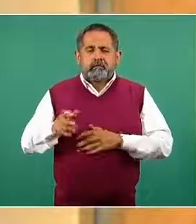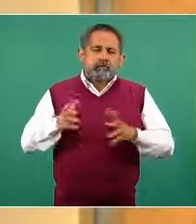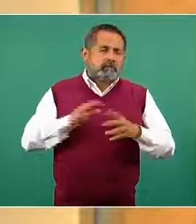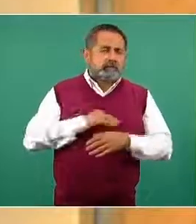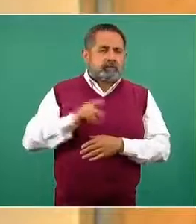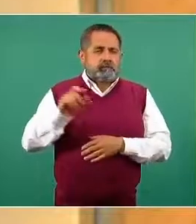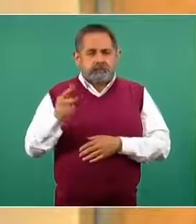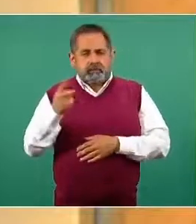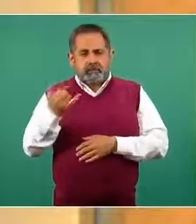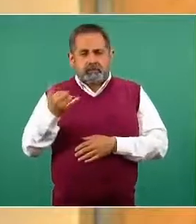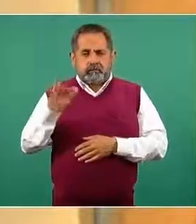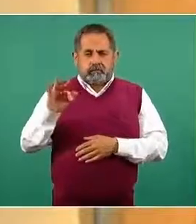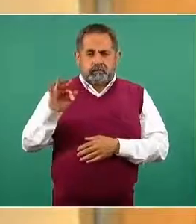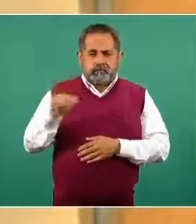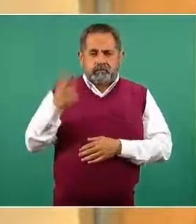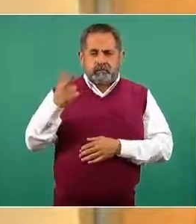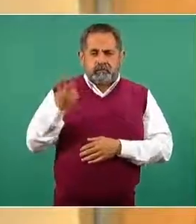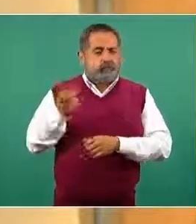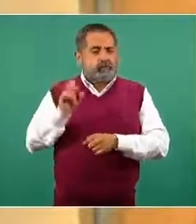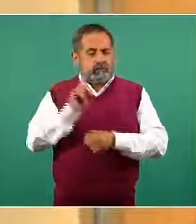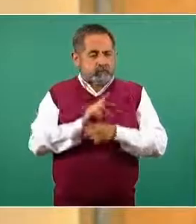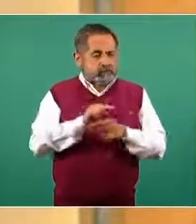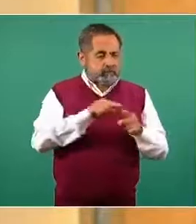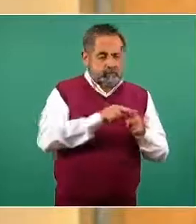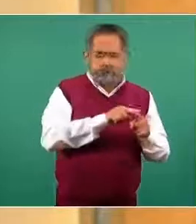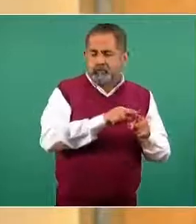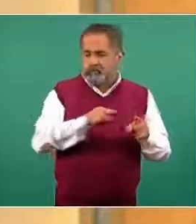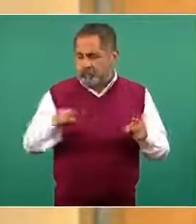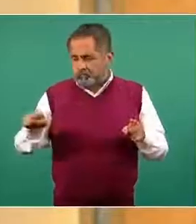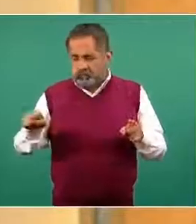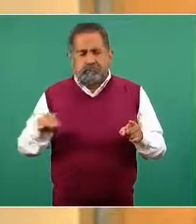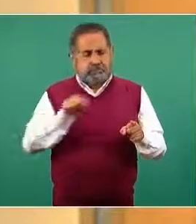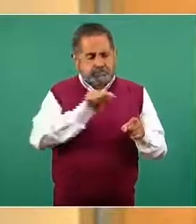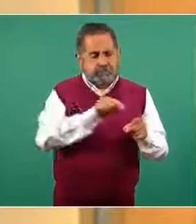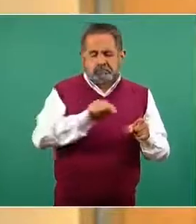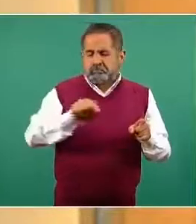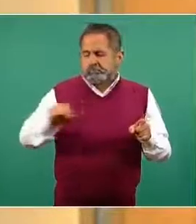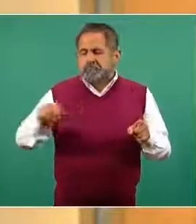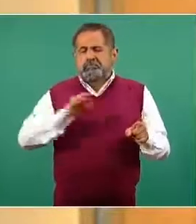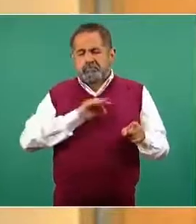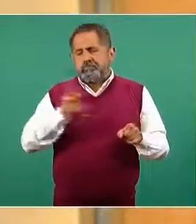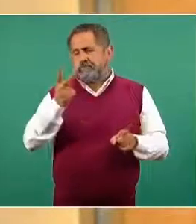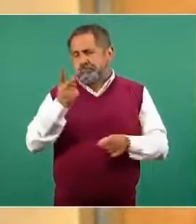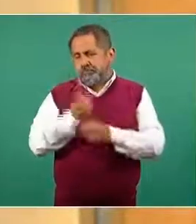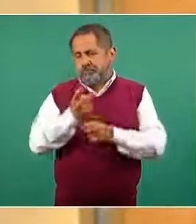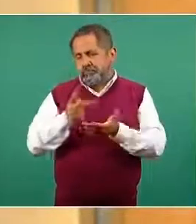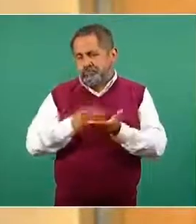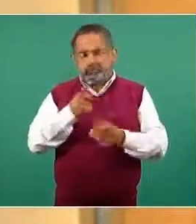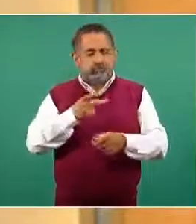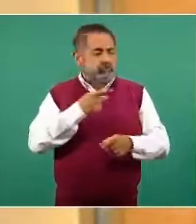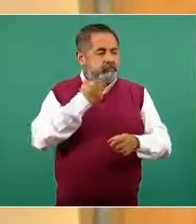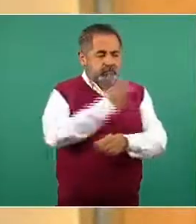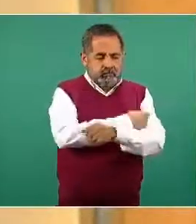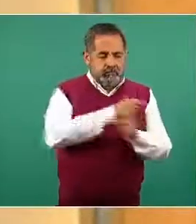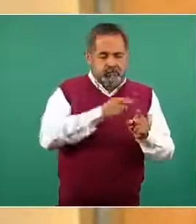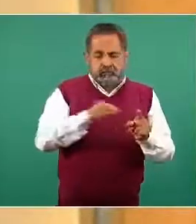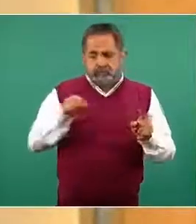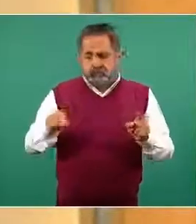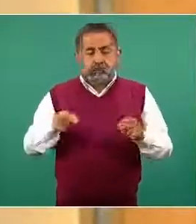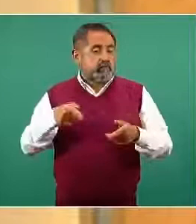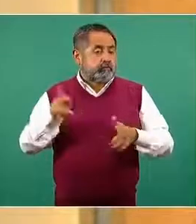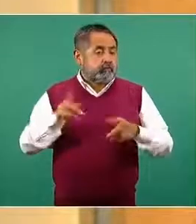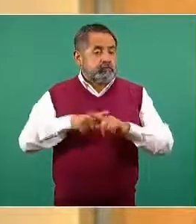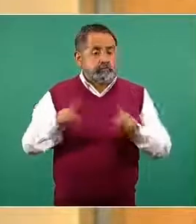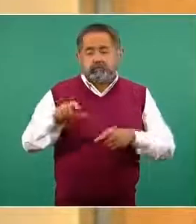entre 21 y 42 días. Es el rango ideal para aplicar la segunda vacuna. Pero de la